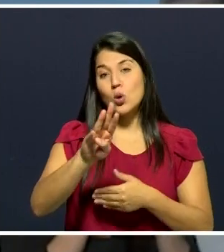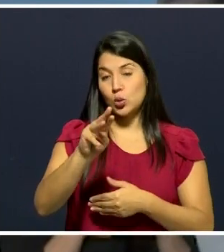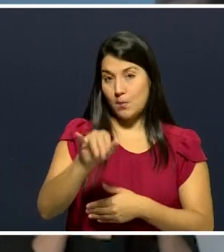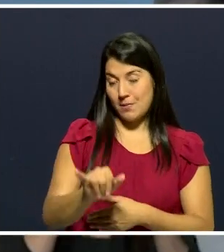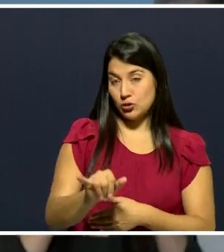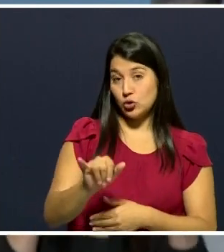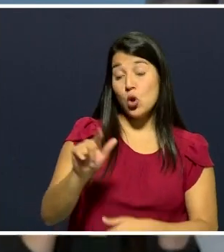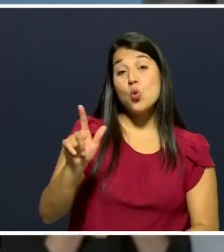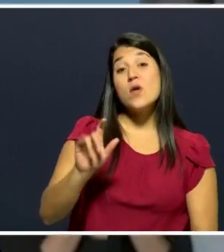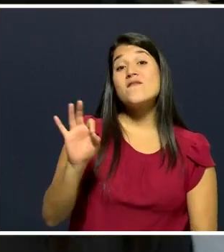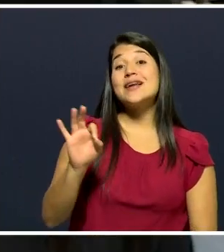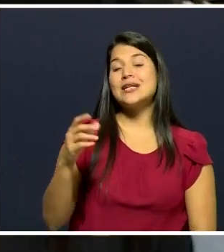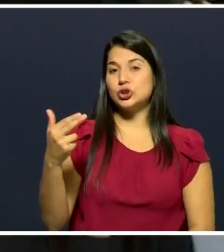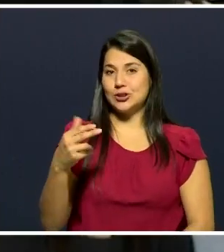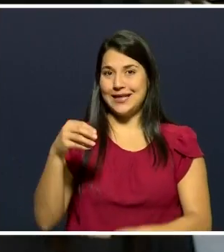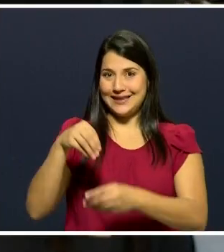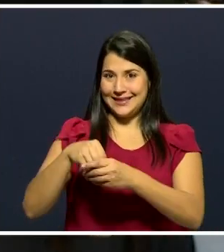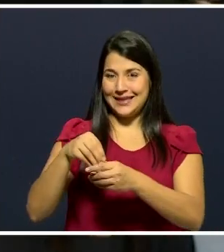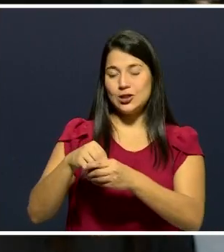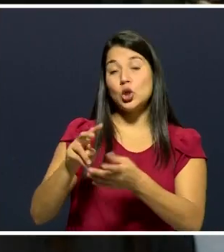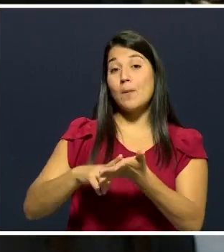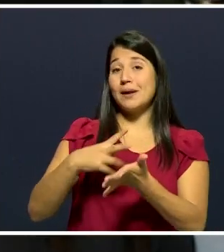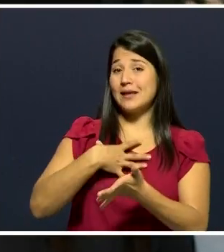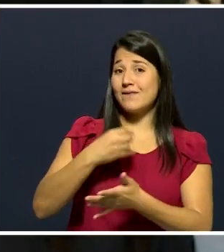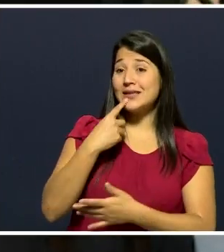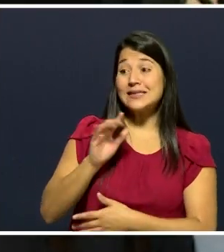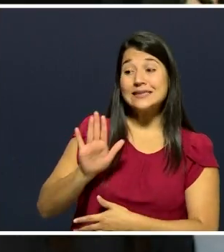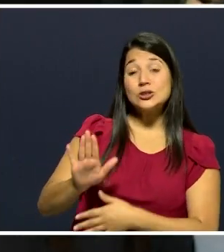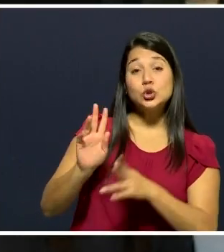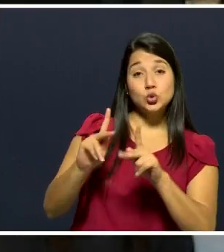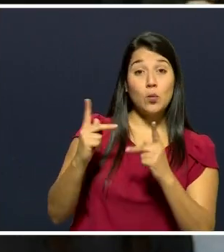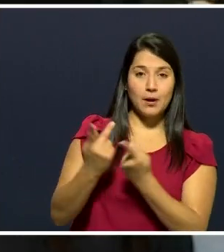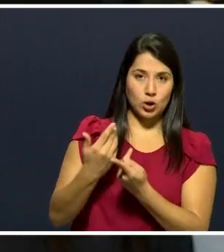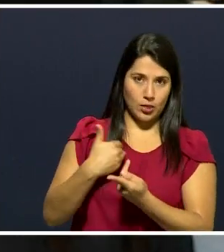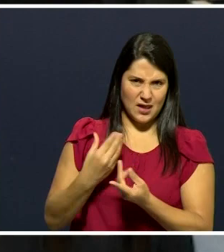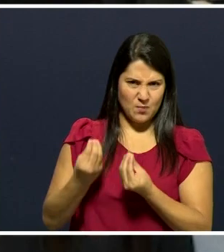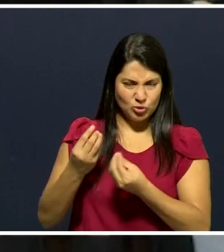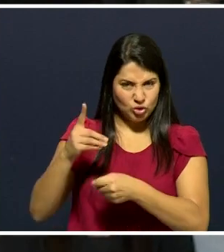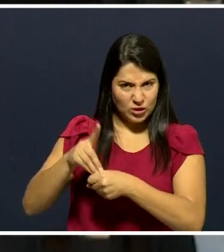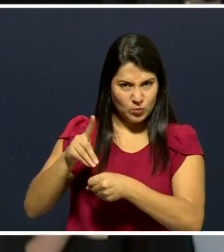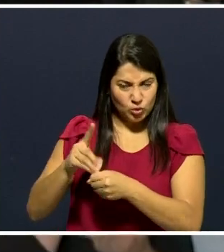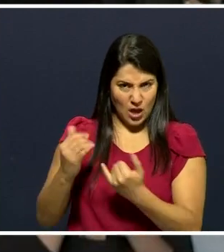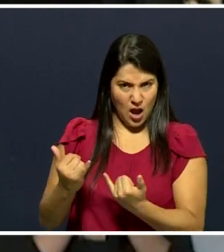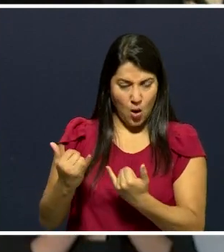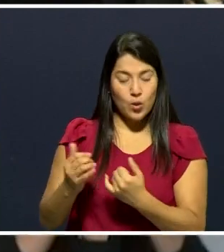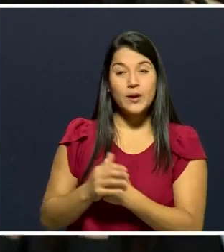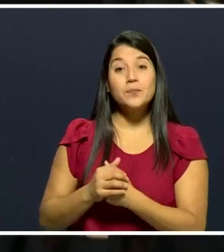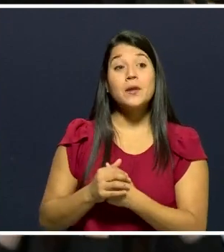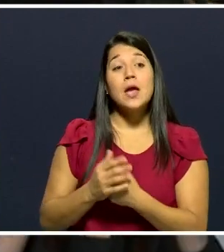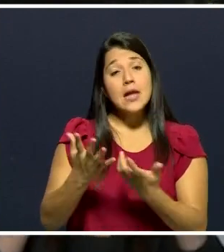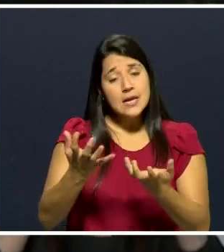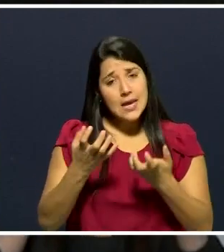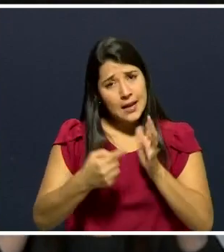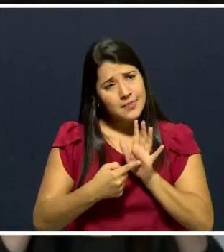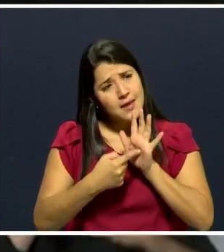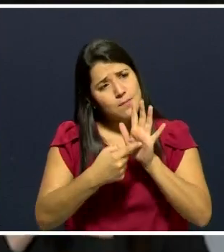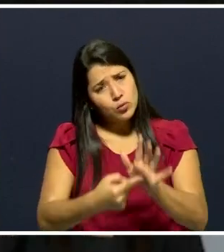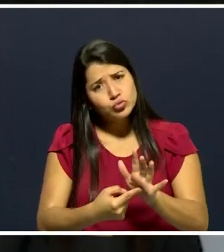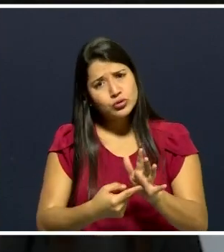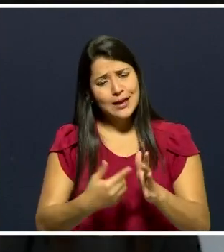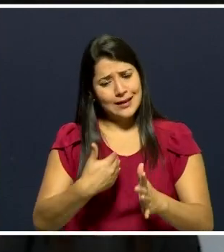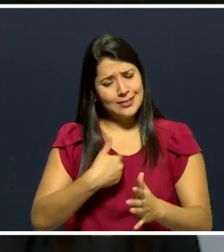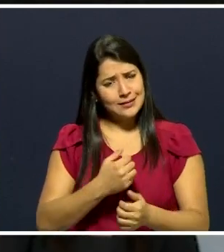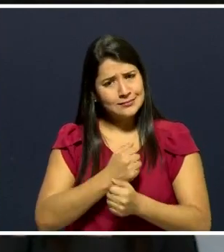Chacón, cabeza de Liberación Nacional, señaló que su fracción, la más numerosa en este Parlamento, está dispuesta a demostrar su vocación de gobierno